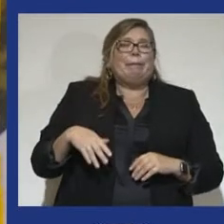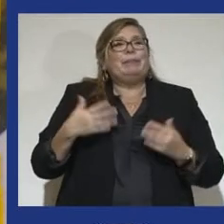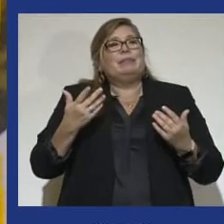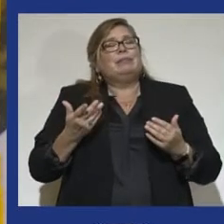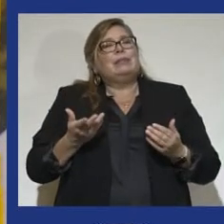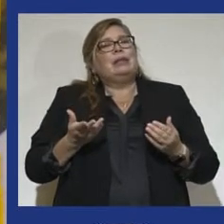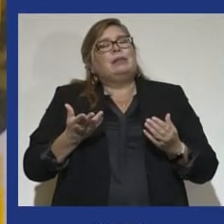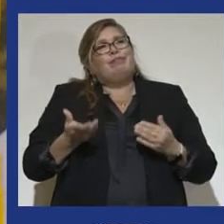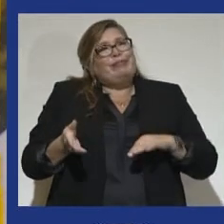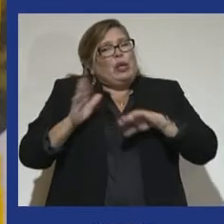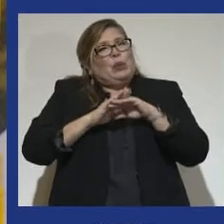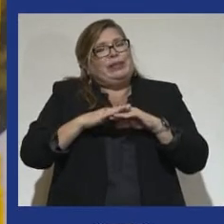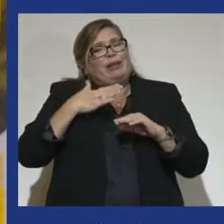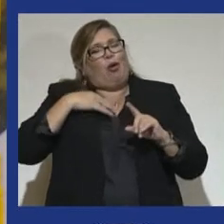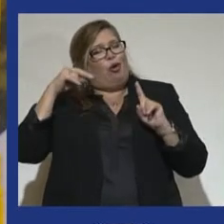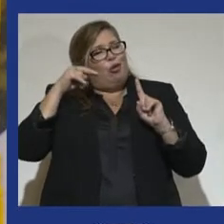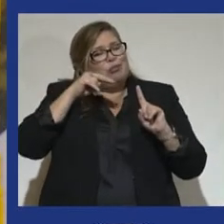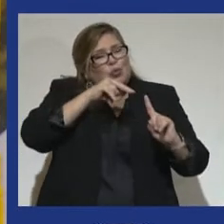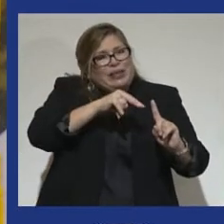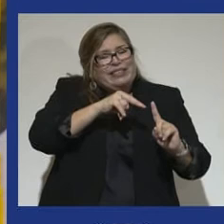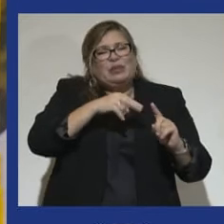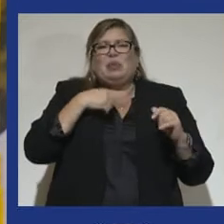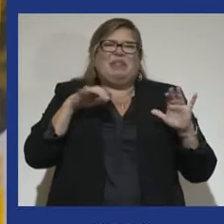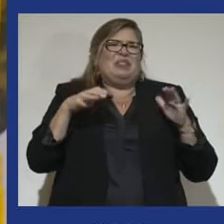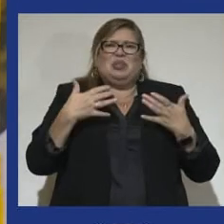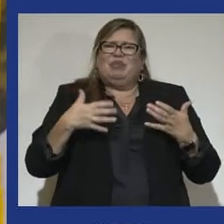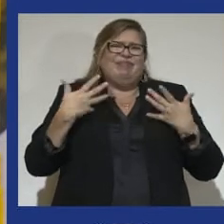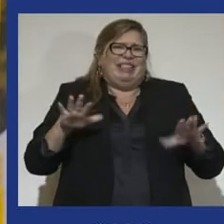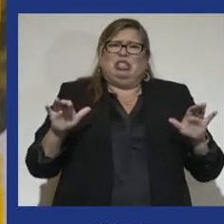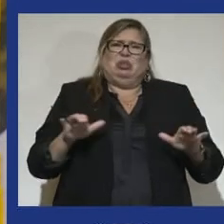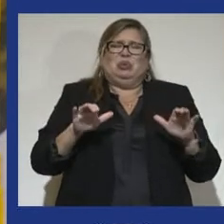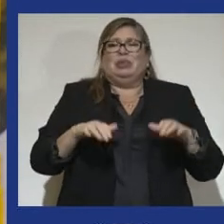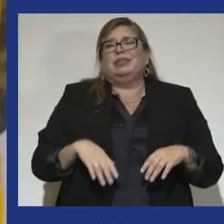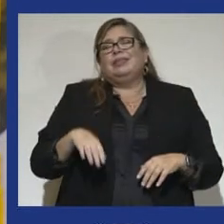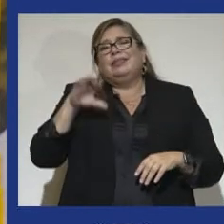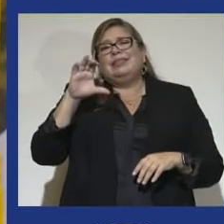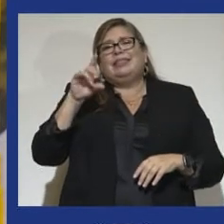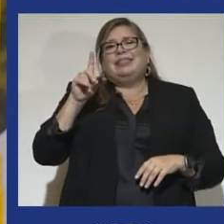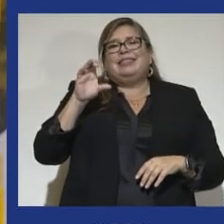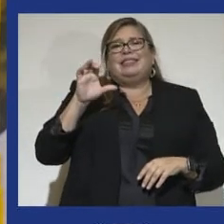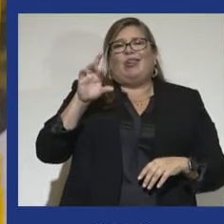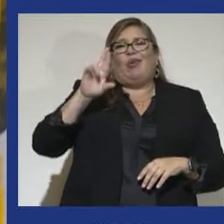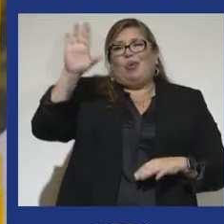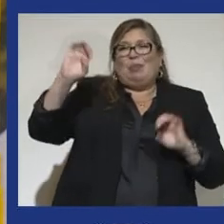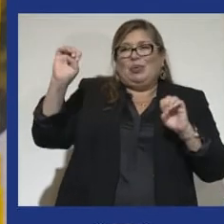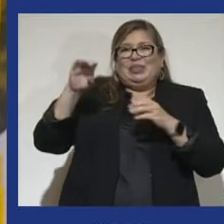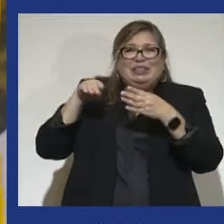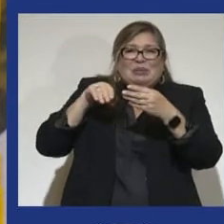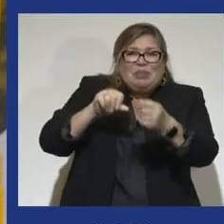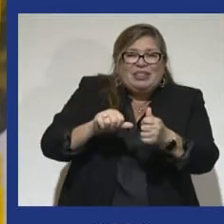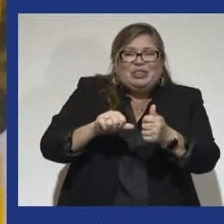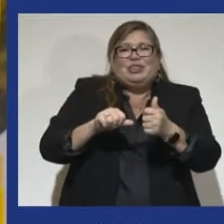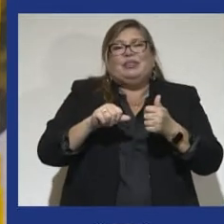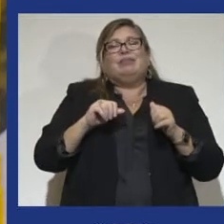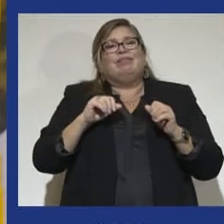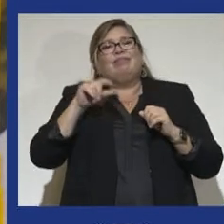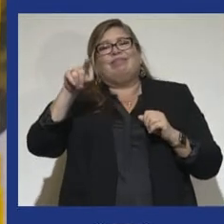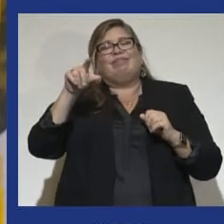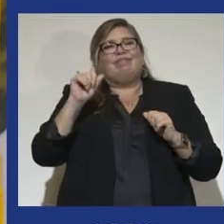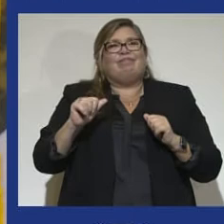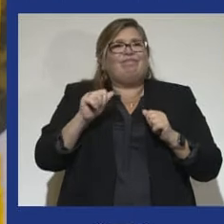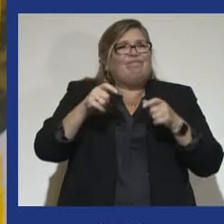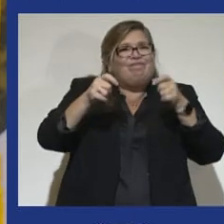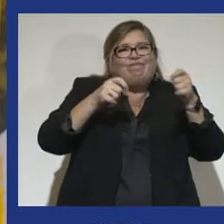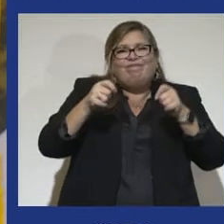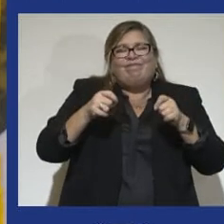como el aumento en rastreo de contactos como todos los gastos de emergencia de cdcr